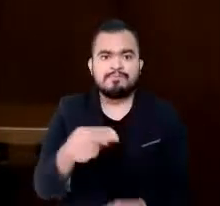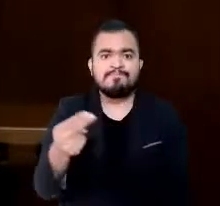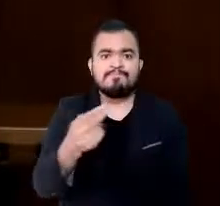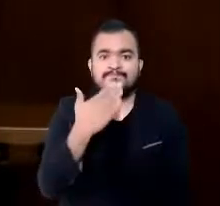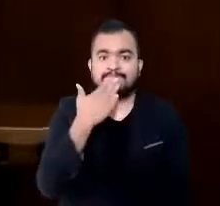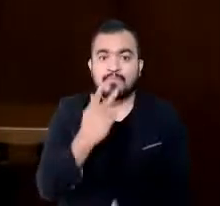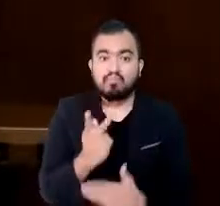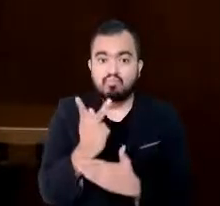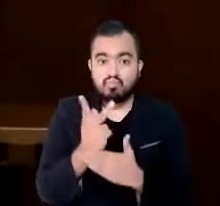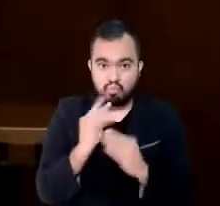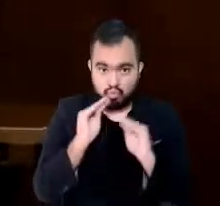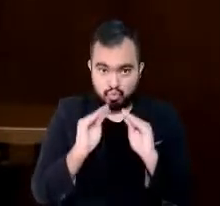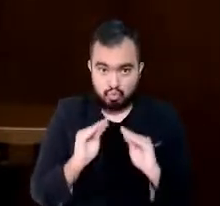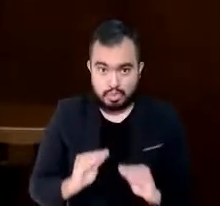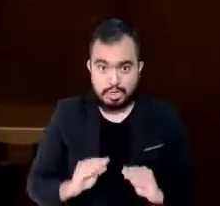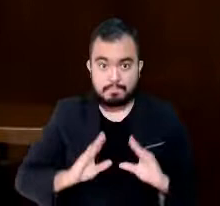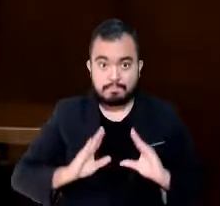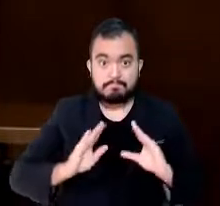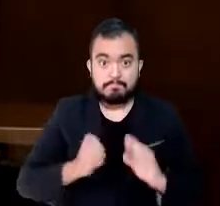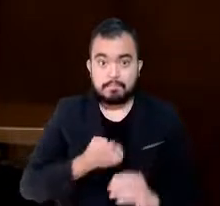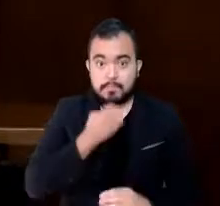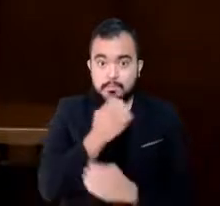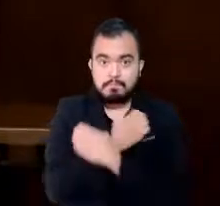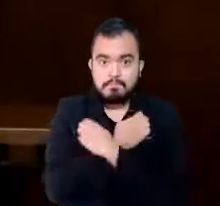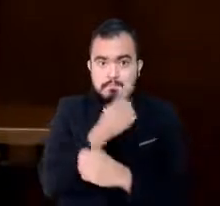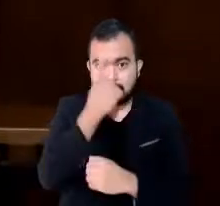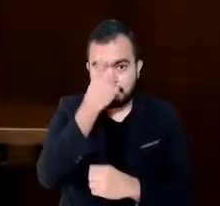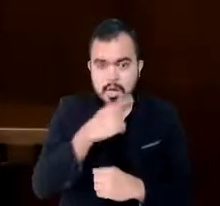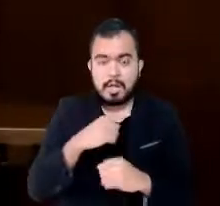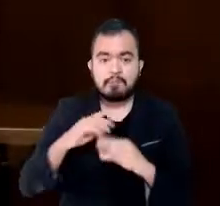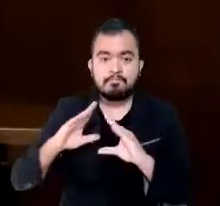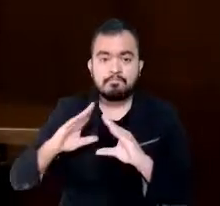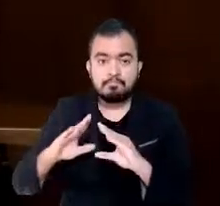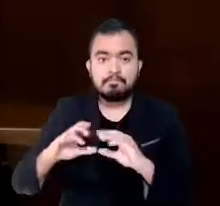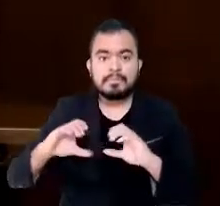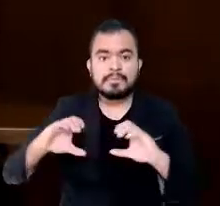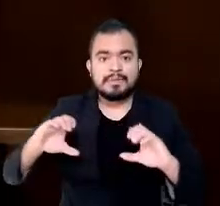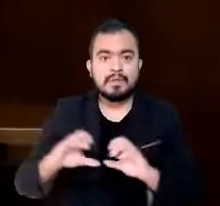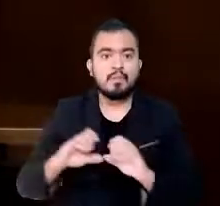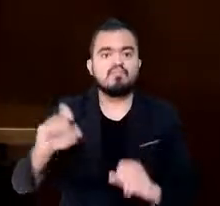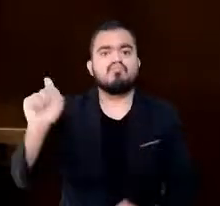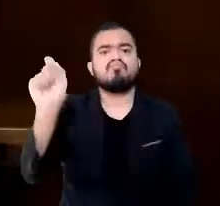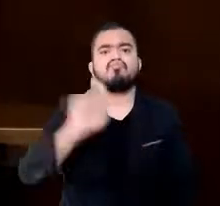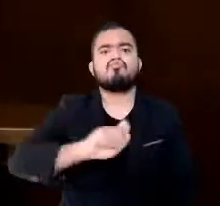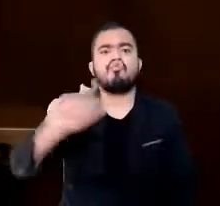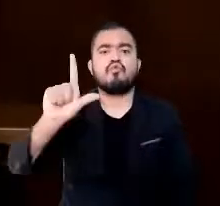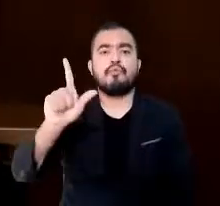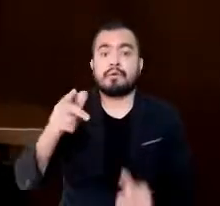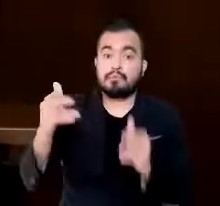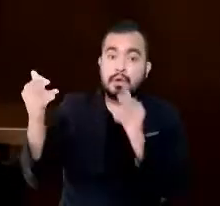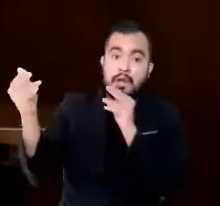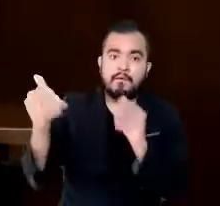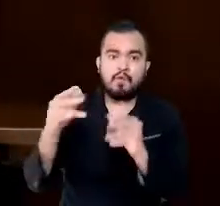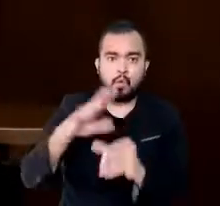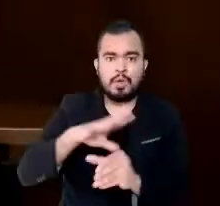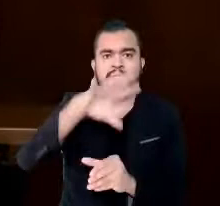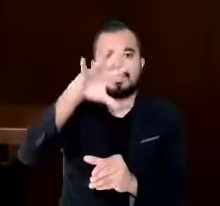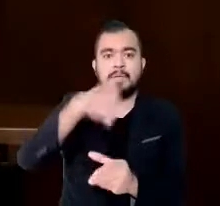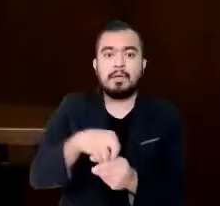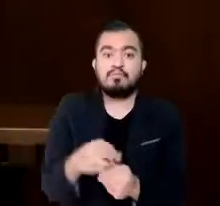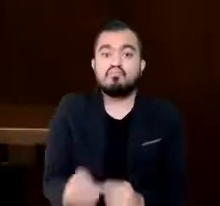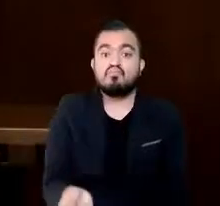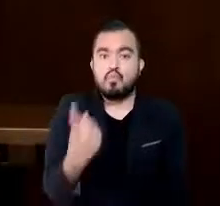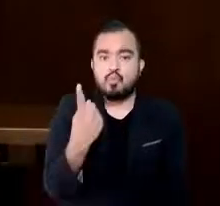programas educativos para formar y certificar profesionales con un enfoque integral, teniendo siempre en cuenta los derechos